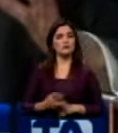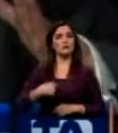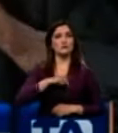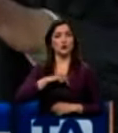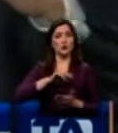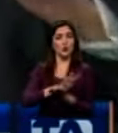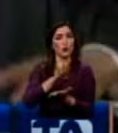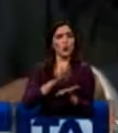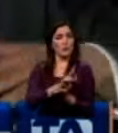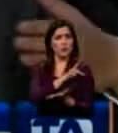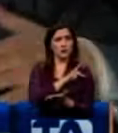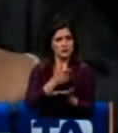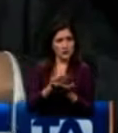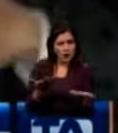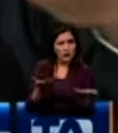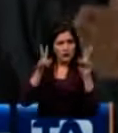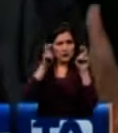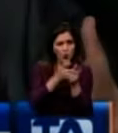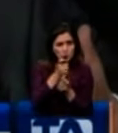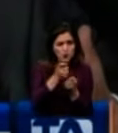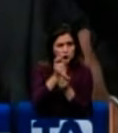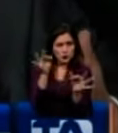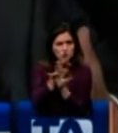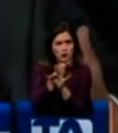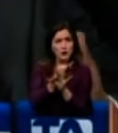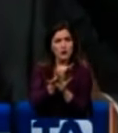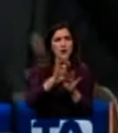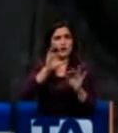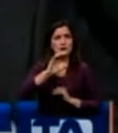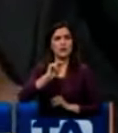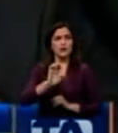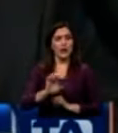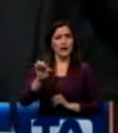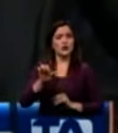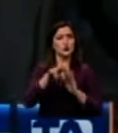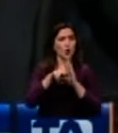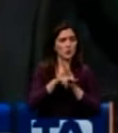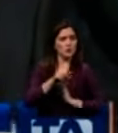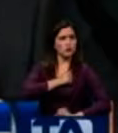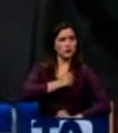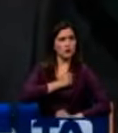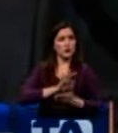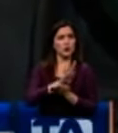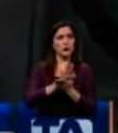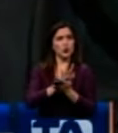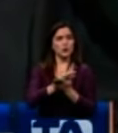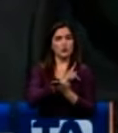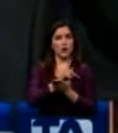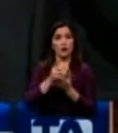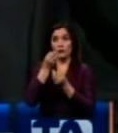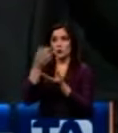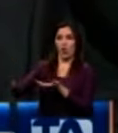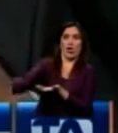un conteo en función de la normativa del Consejo Nacional Electoral. La Escuela Politécnica Nacional no recabó